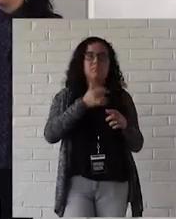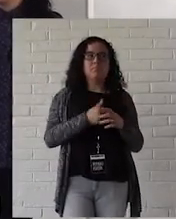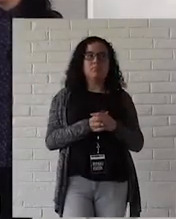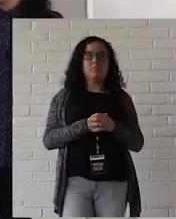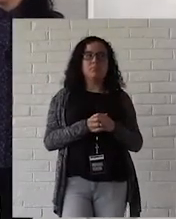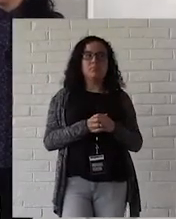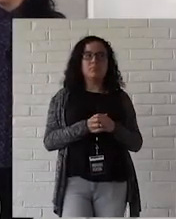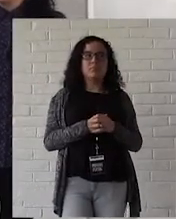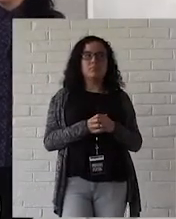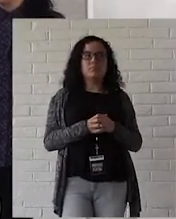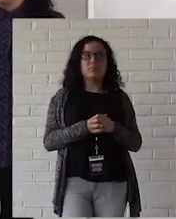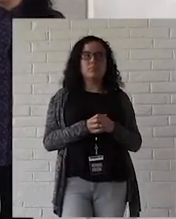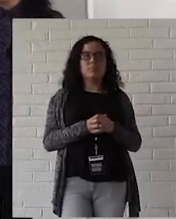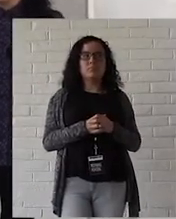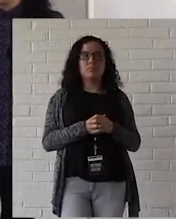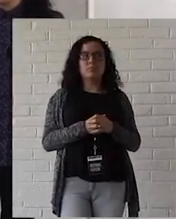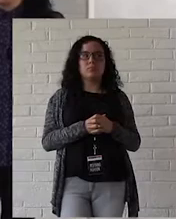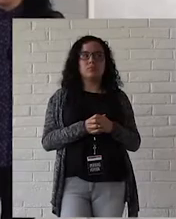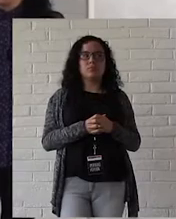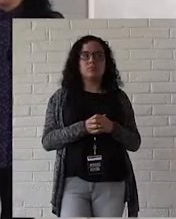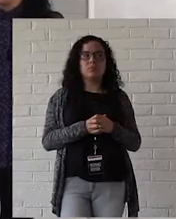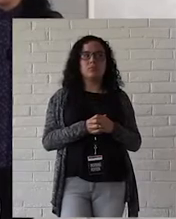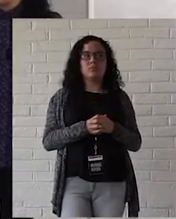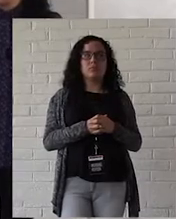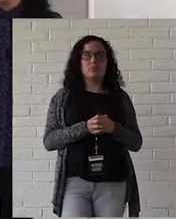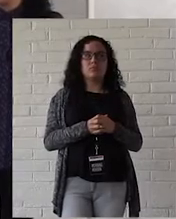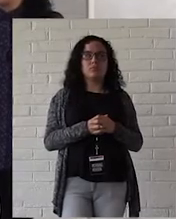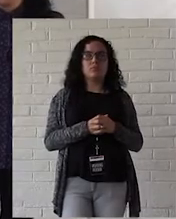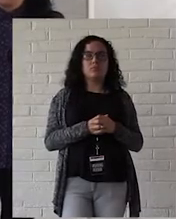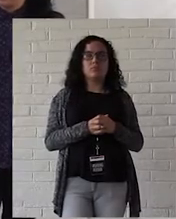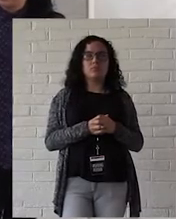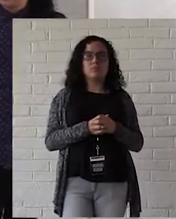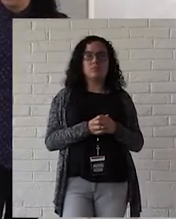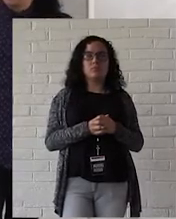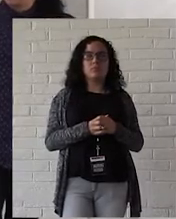No sientan que estoy influenciando de ninguna manera.